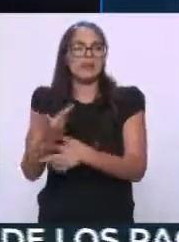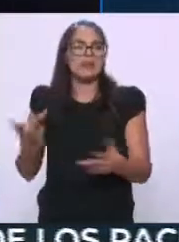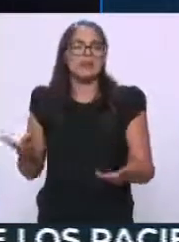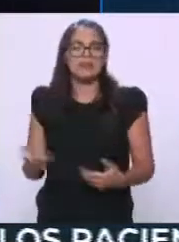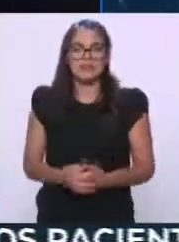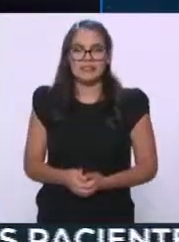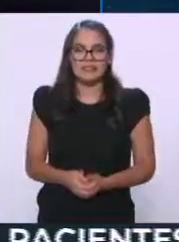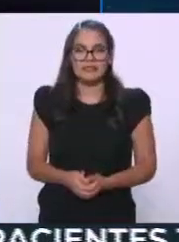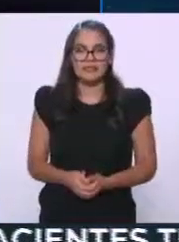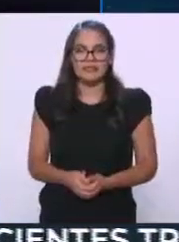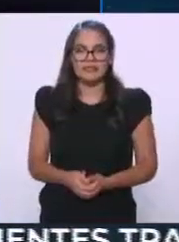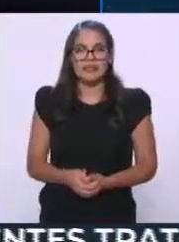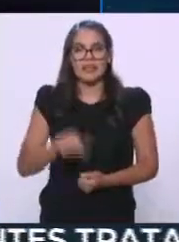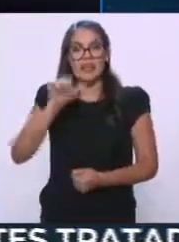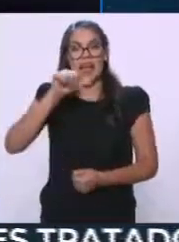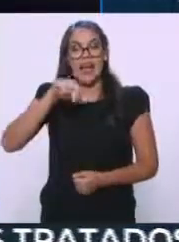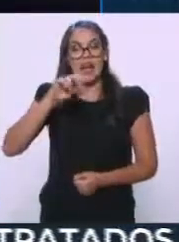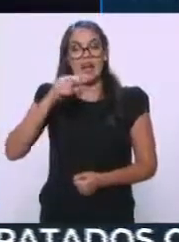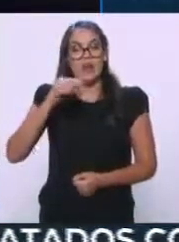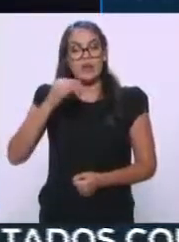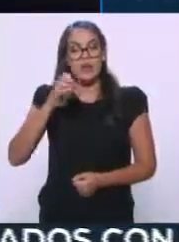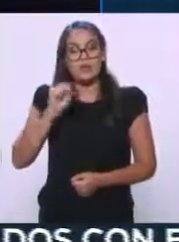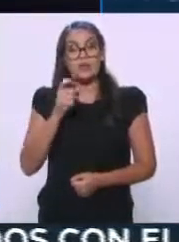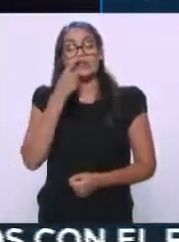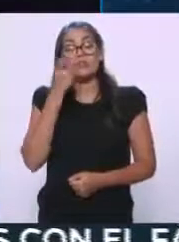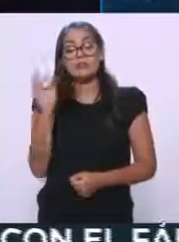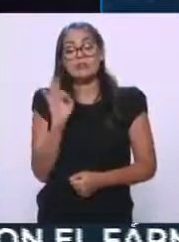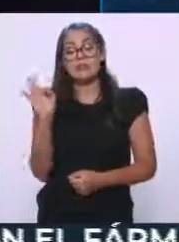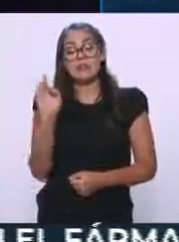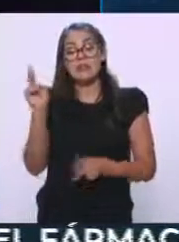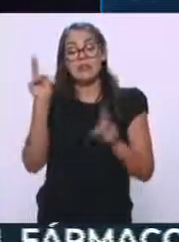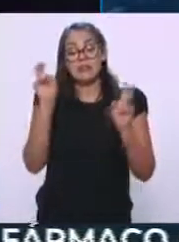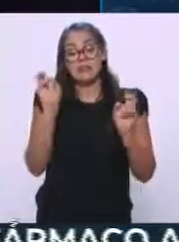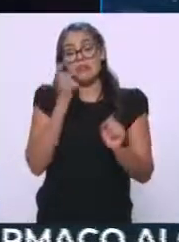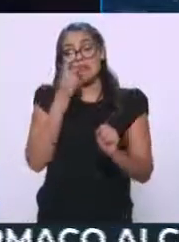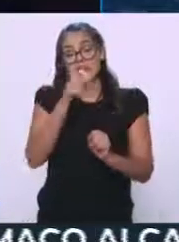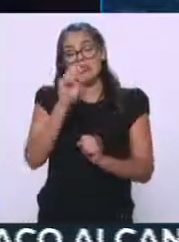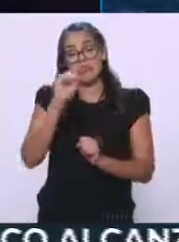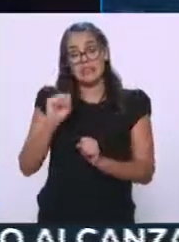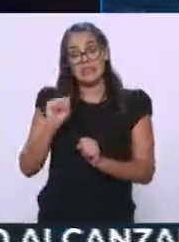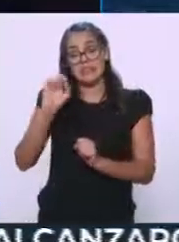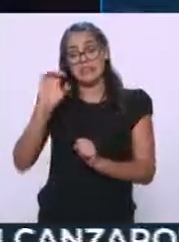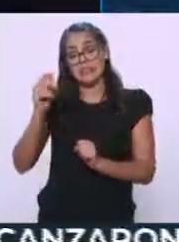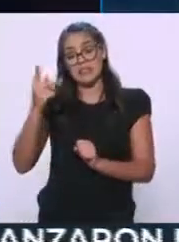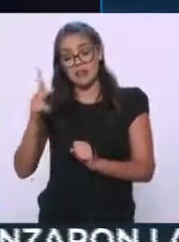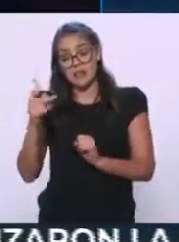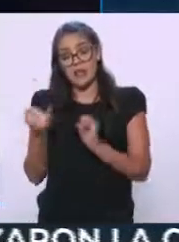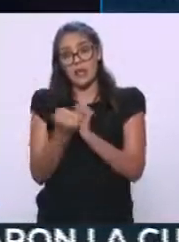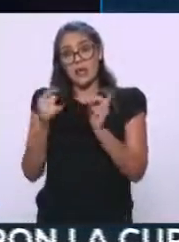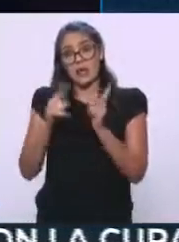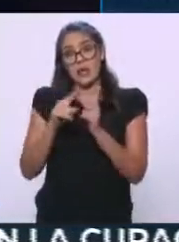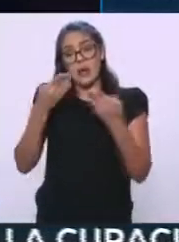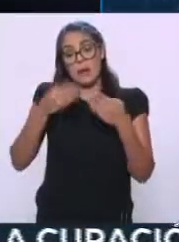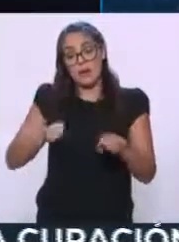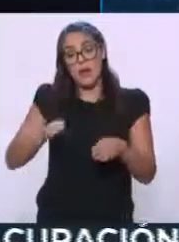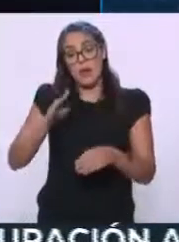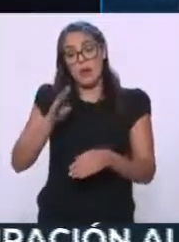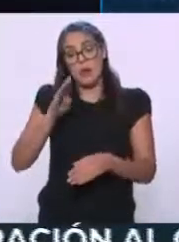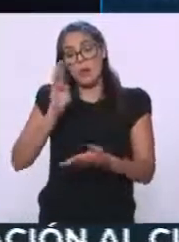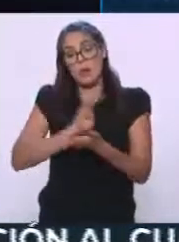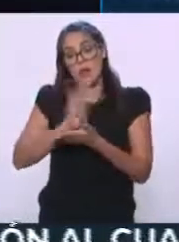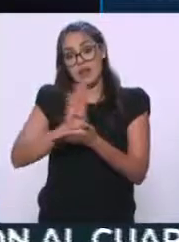Bueno, rápidamente, Anonymous quedó pendiente de su supuesta operación, de que había hackeado Hacienda y al Banco del Bienestar. Entonces, seguramente esta semana veremos un